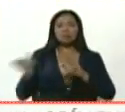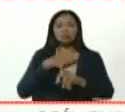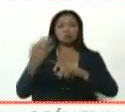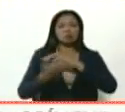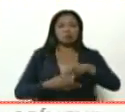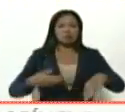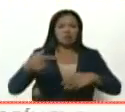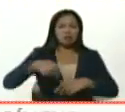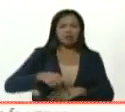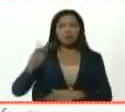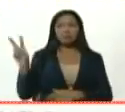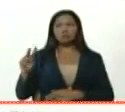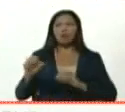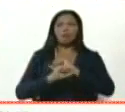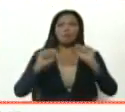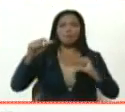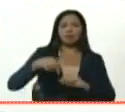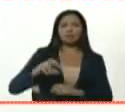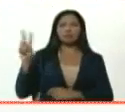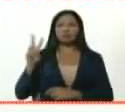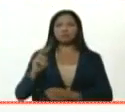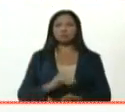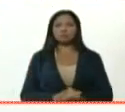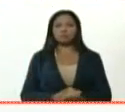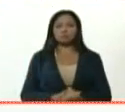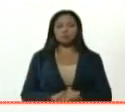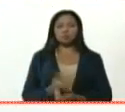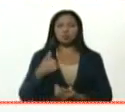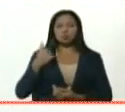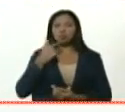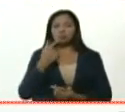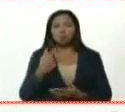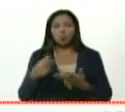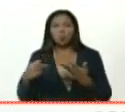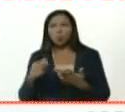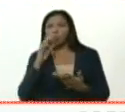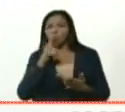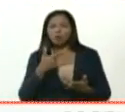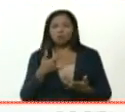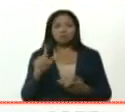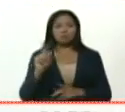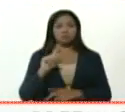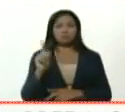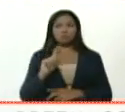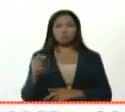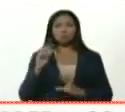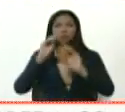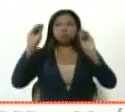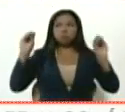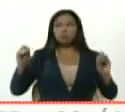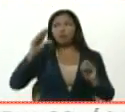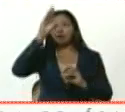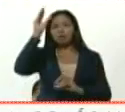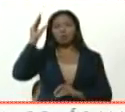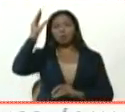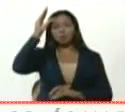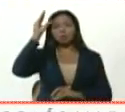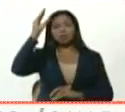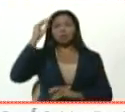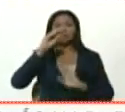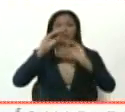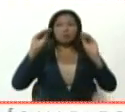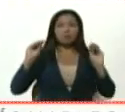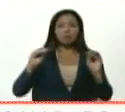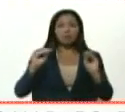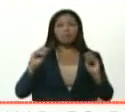guerra y terrorismo, bombas a Venezuela. No estoy exagerando, solo quiero llamar a la conciencia, tocar la